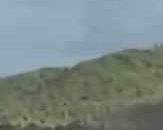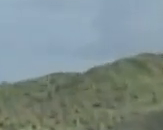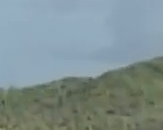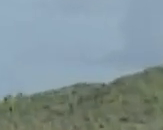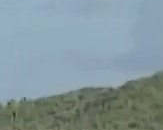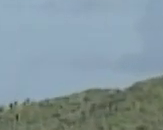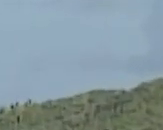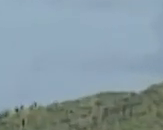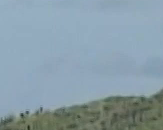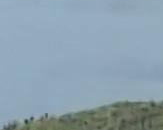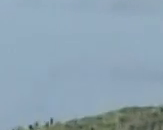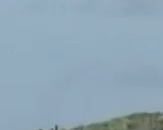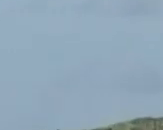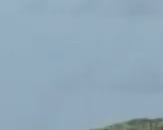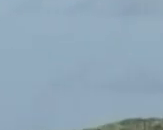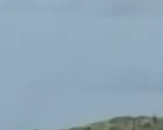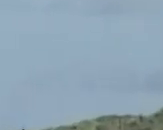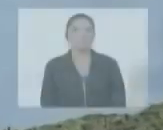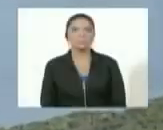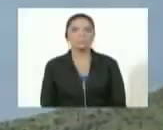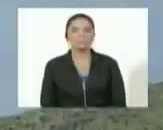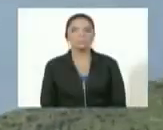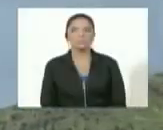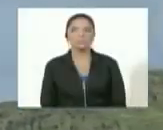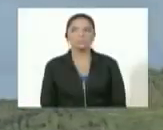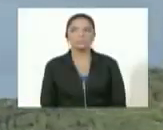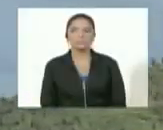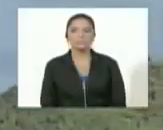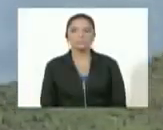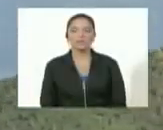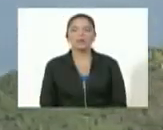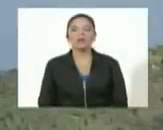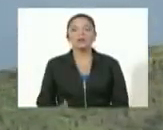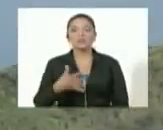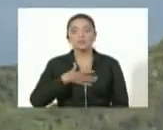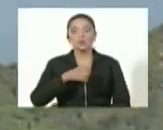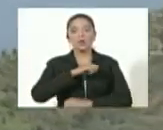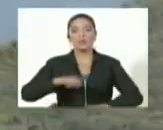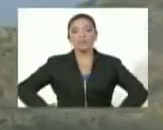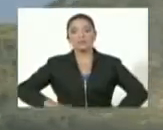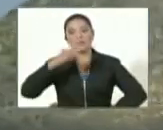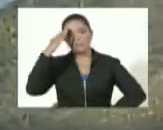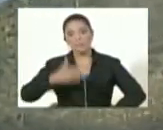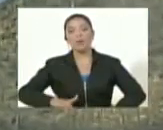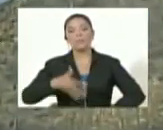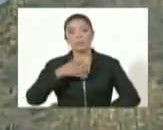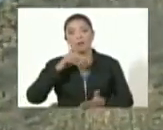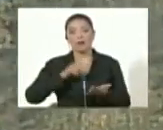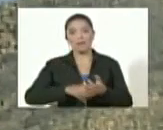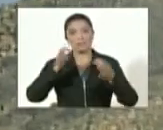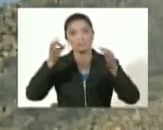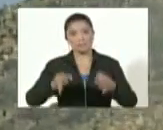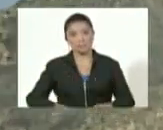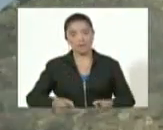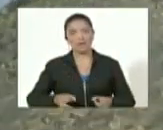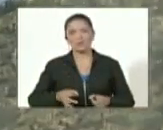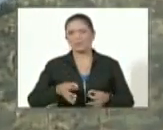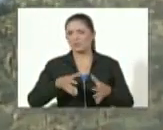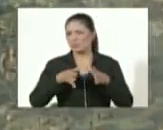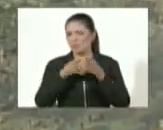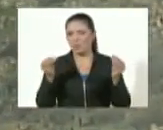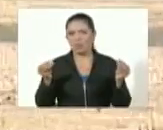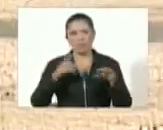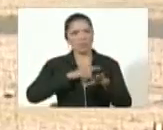formas tácticas de empleo de nuestra Fuerza Armada, van a garantizar su accionar conjunto